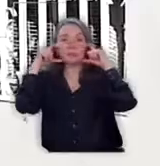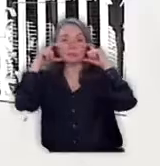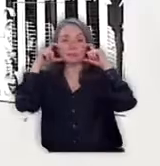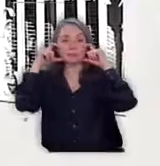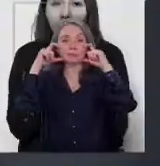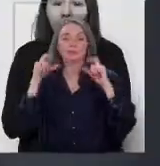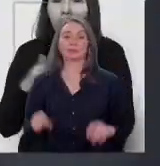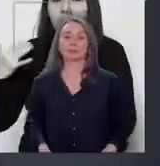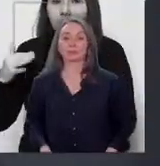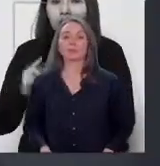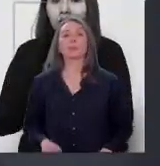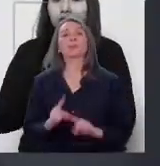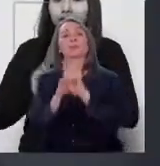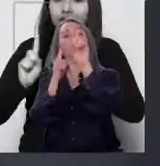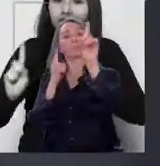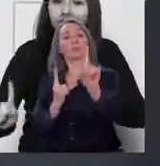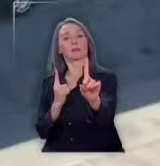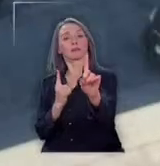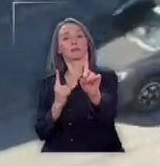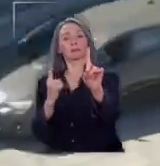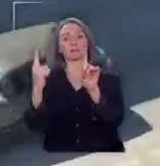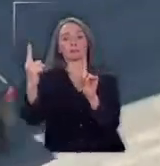mascarillas distanciamiento